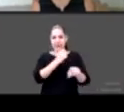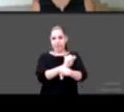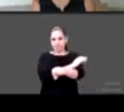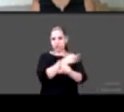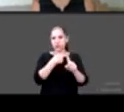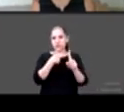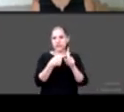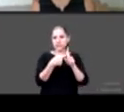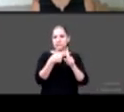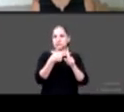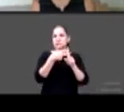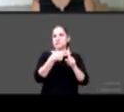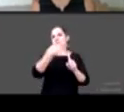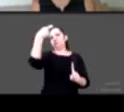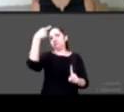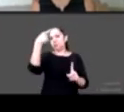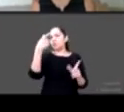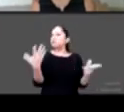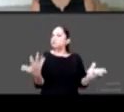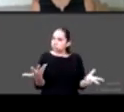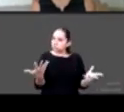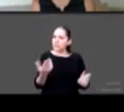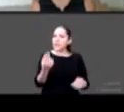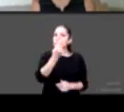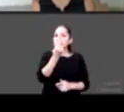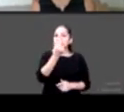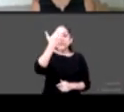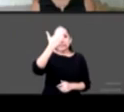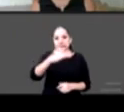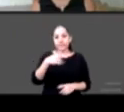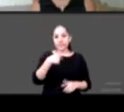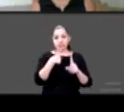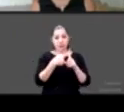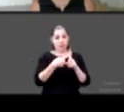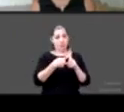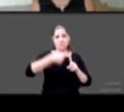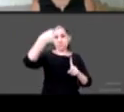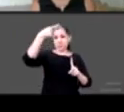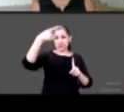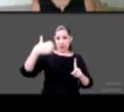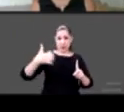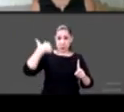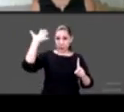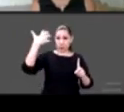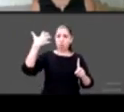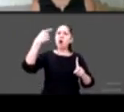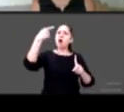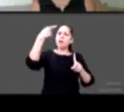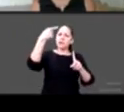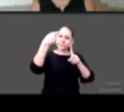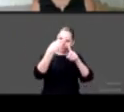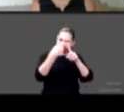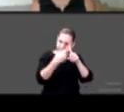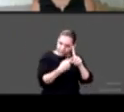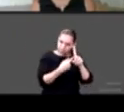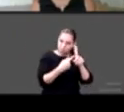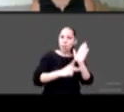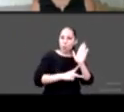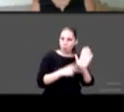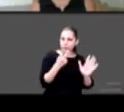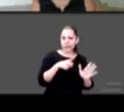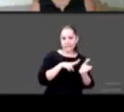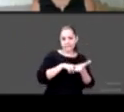mismos para realmente salir de este enojo e ir al verde otra vez. Esto nos da como un lenguaje en